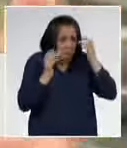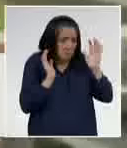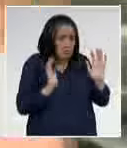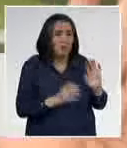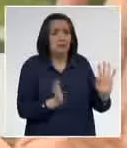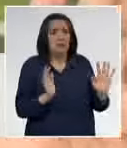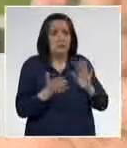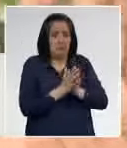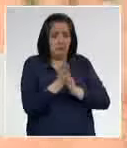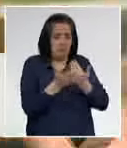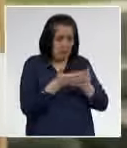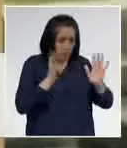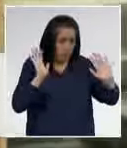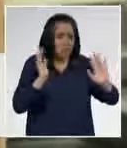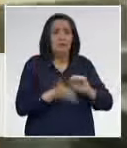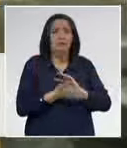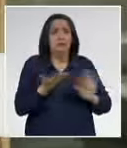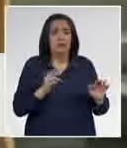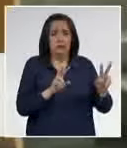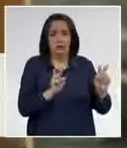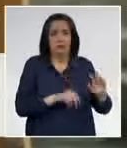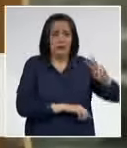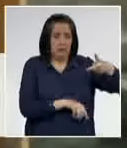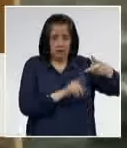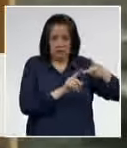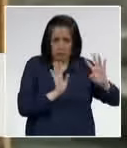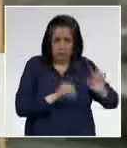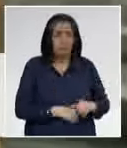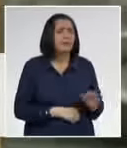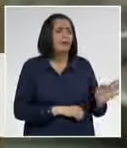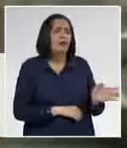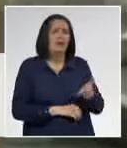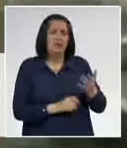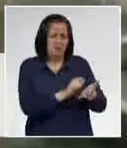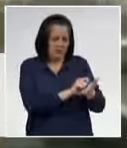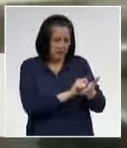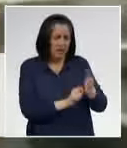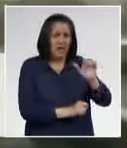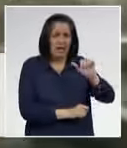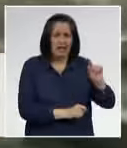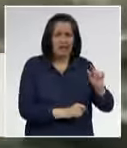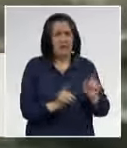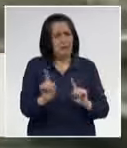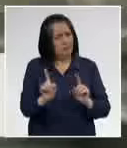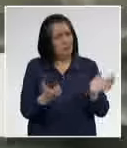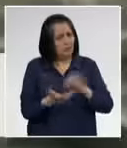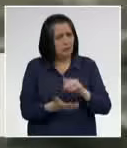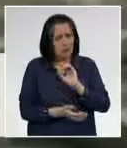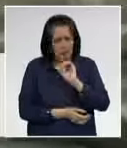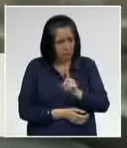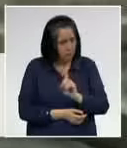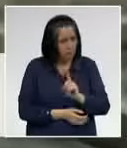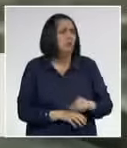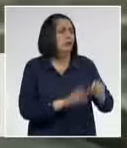las manos limpias en ese tema. En segundo lugar, lo de la anotación AG, no lo repita más. Lea las